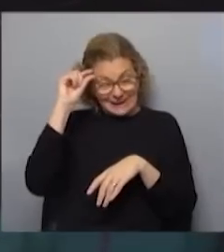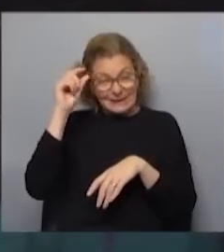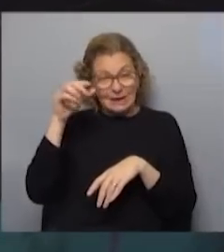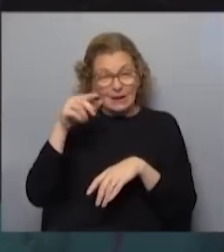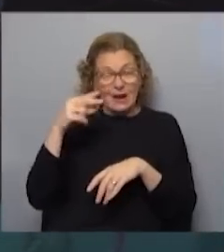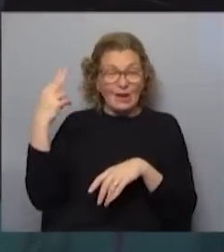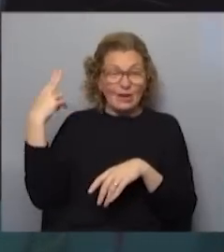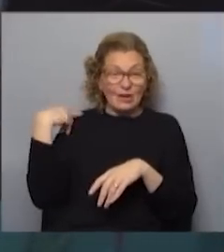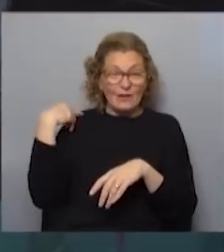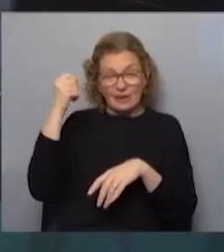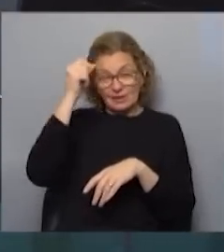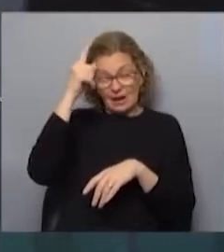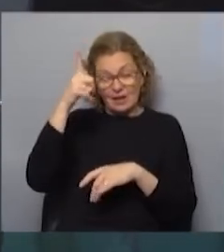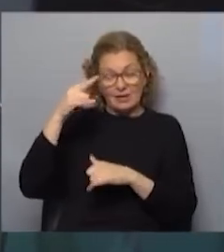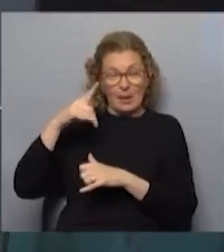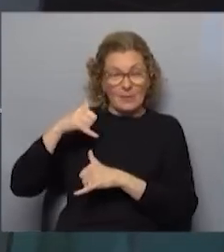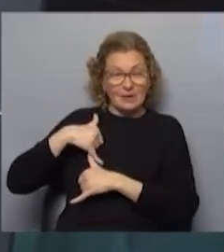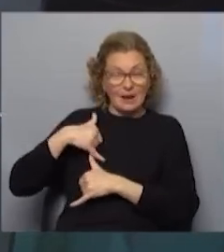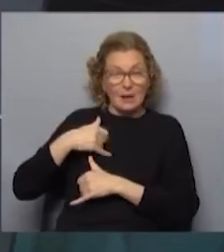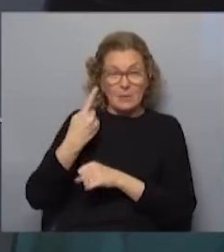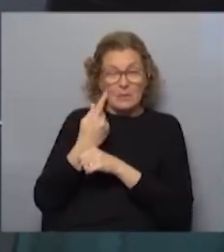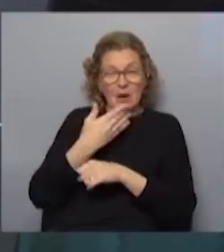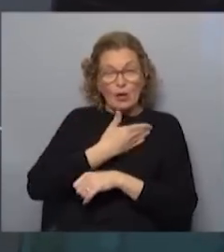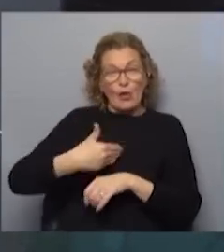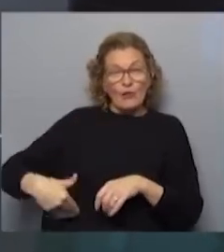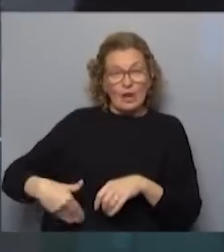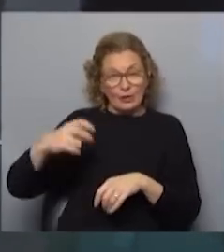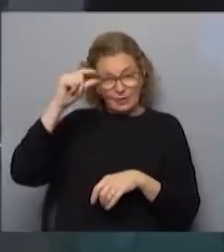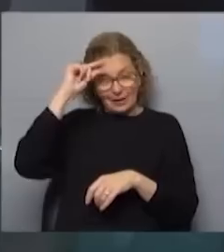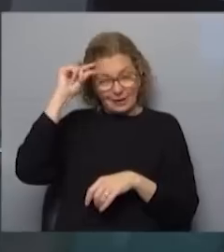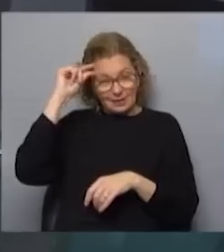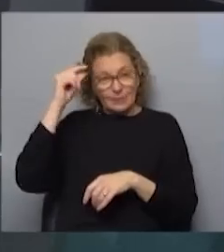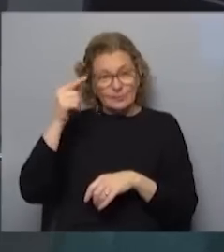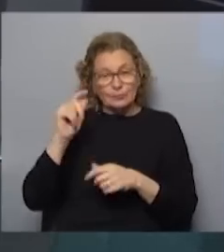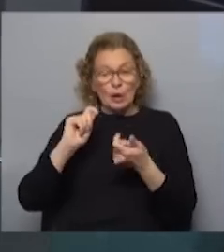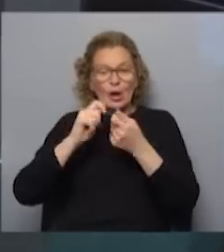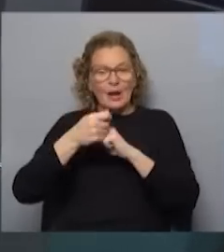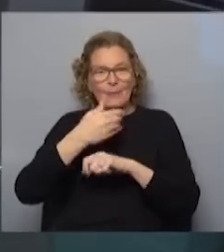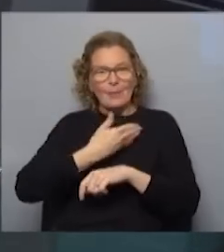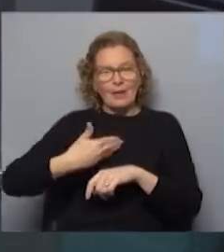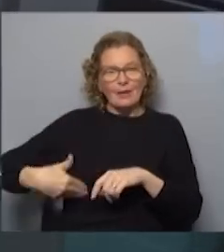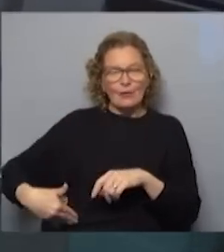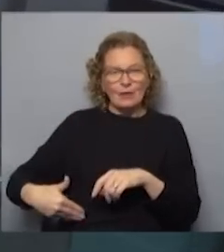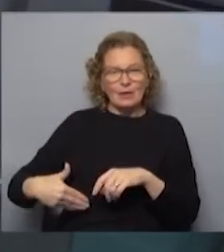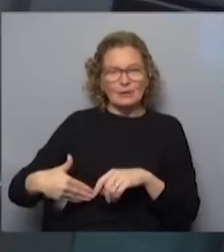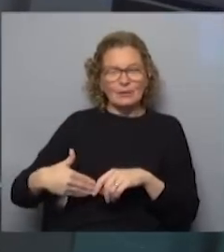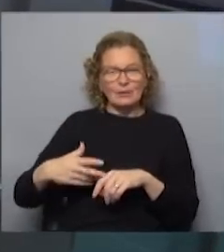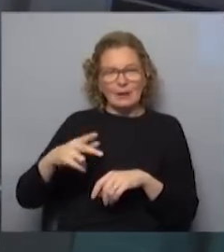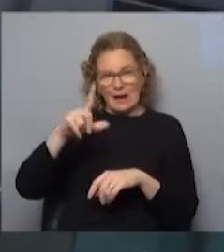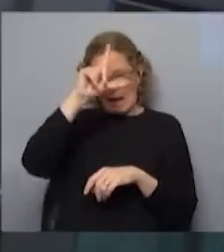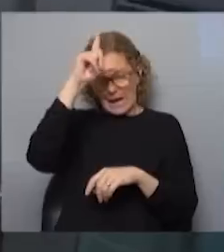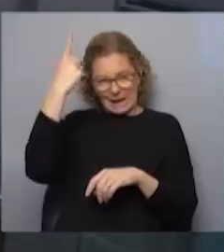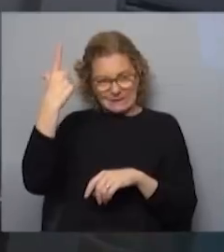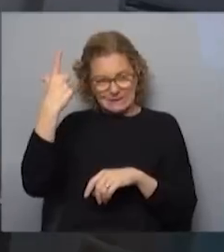jefe de inteligencia militar en el primer gobierno de sanguinetti cuando cambia el gobierno el gobierno de la calle